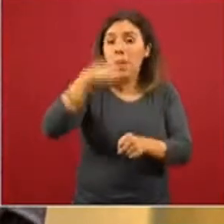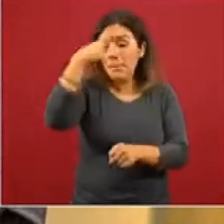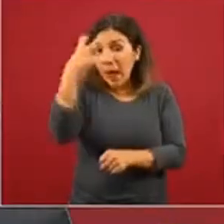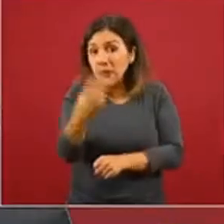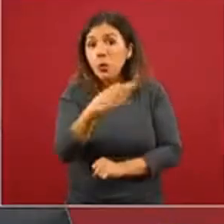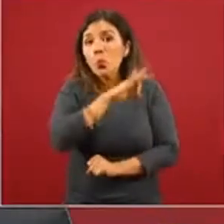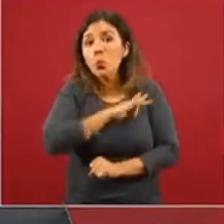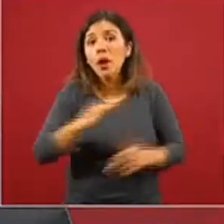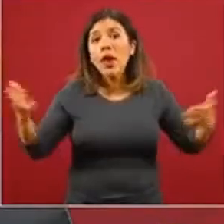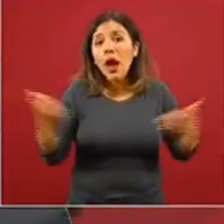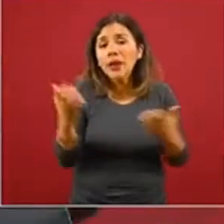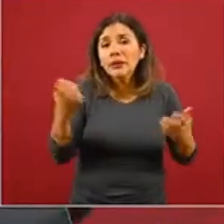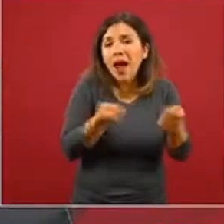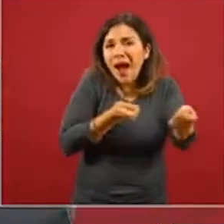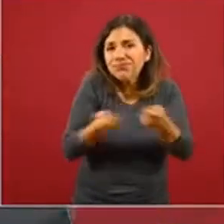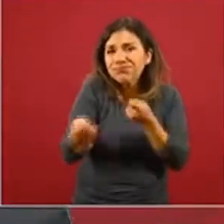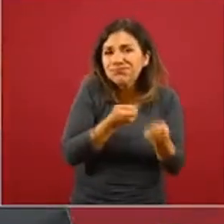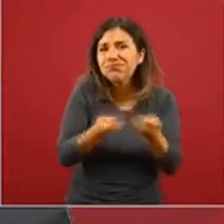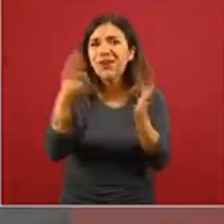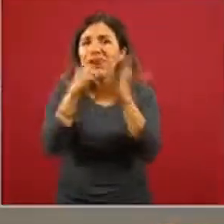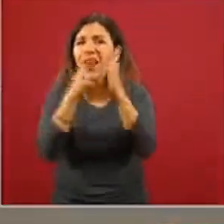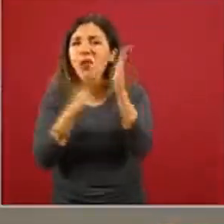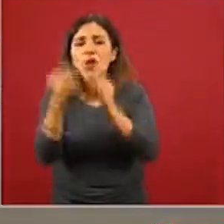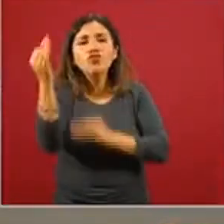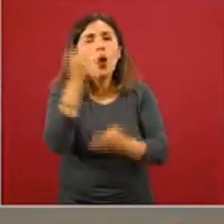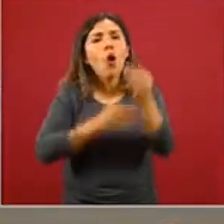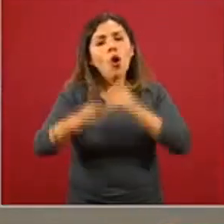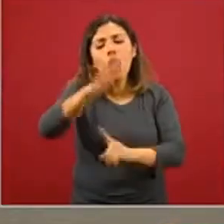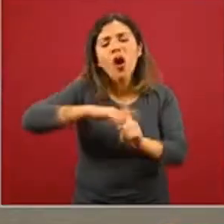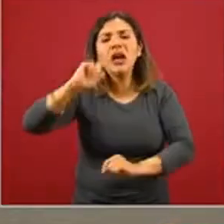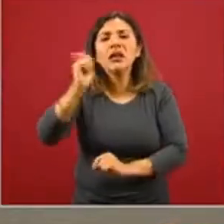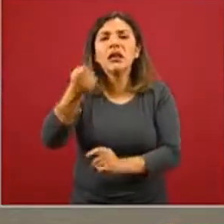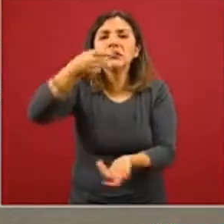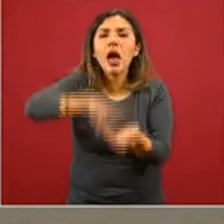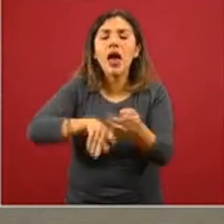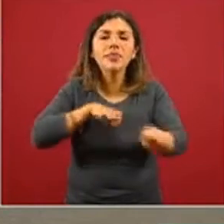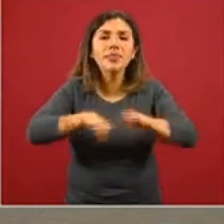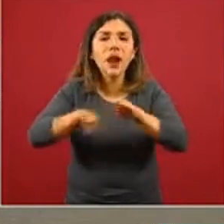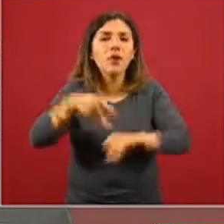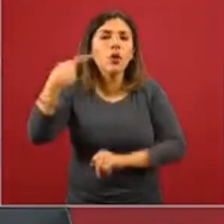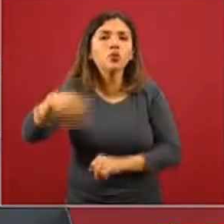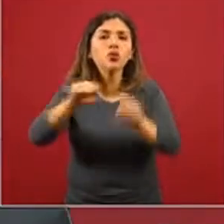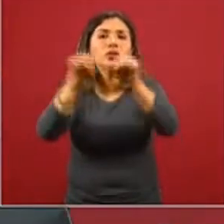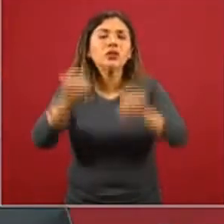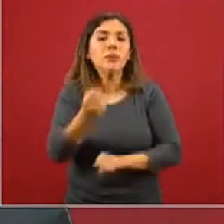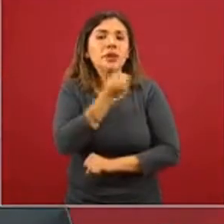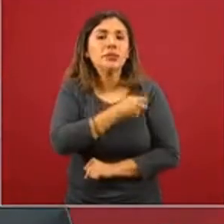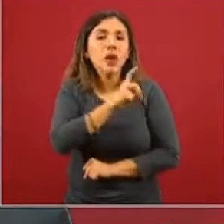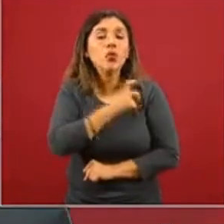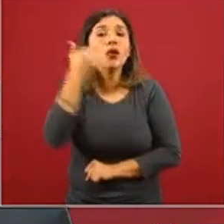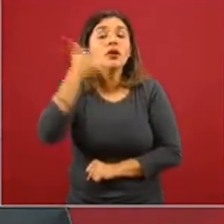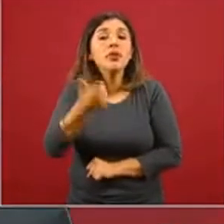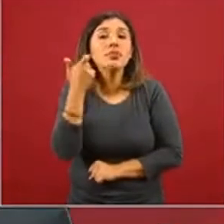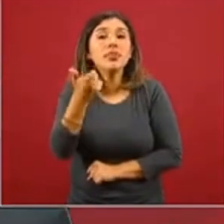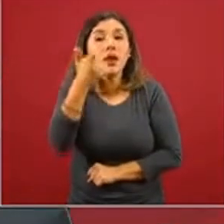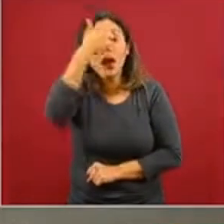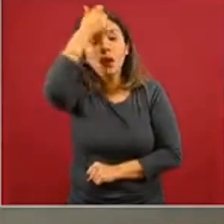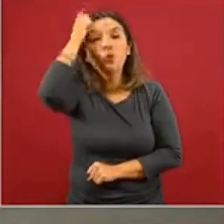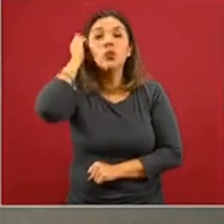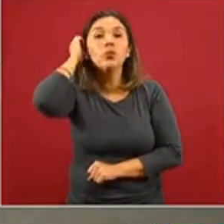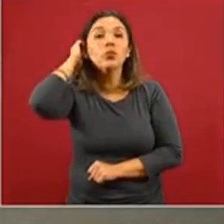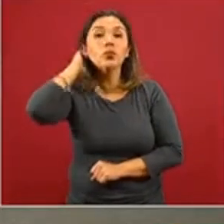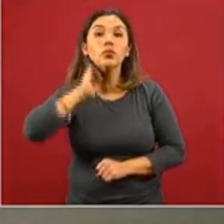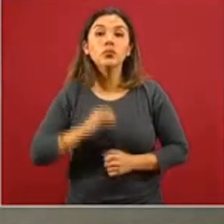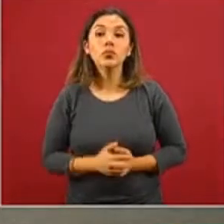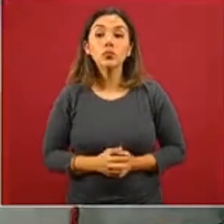permita precisamente regularizar todo el ambiente laboral del Sistema Nacional de Salud y sus finanzas. Ese es el empeño. ¿No